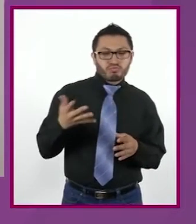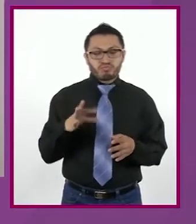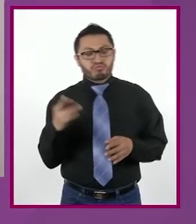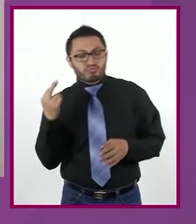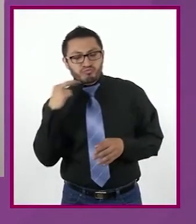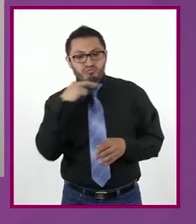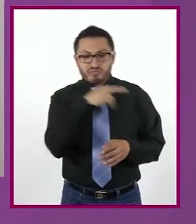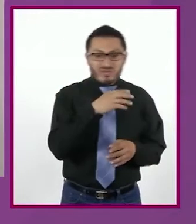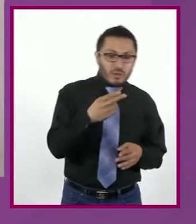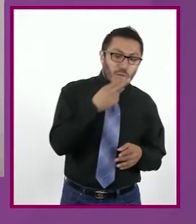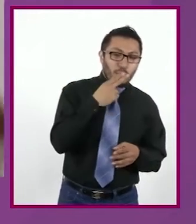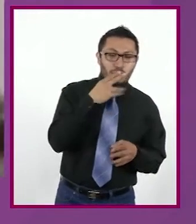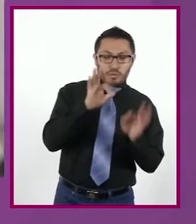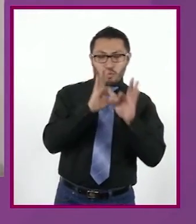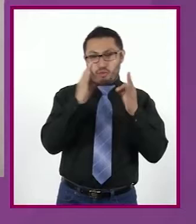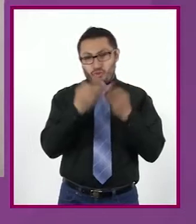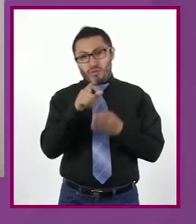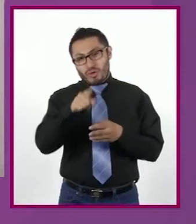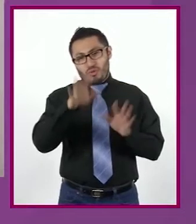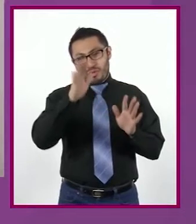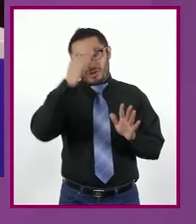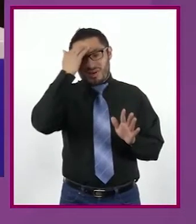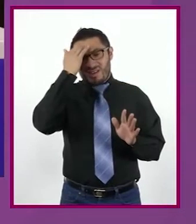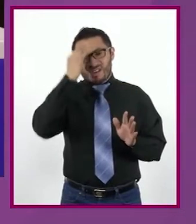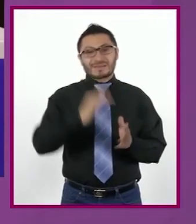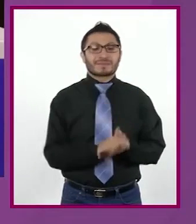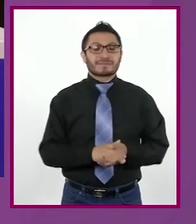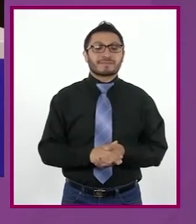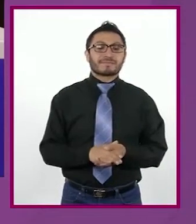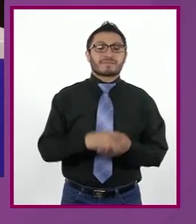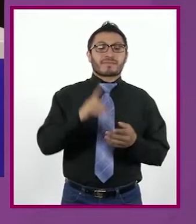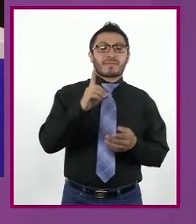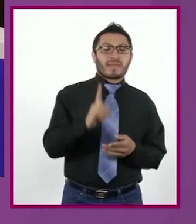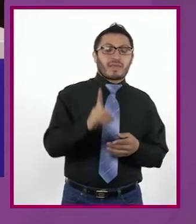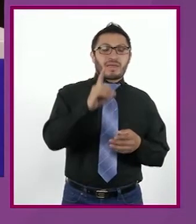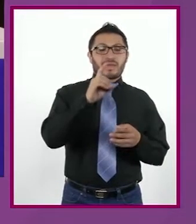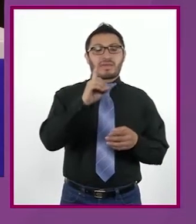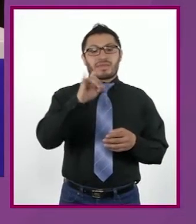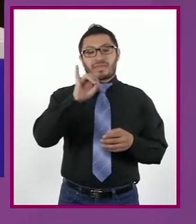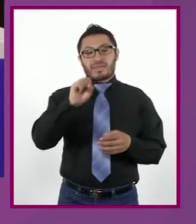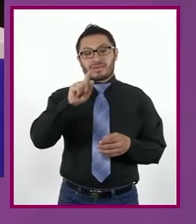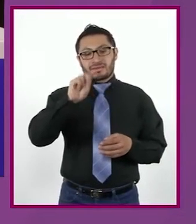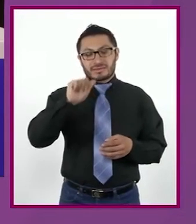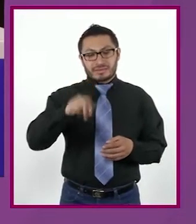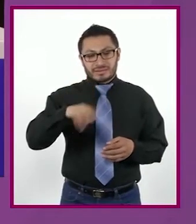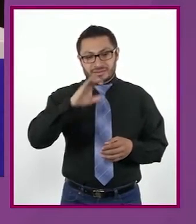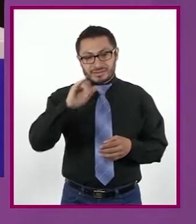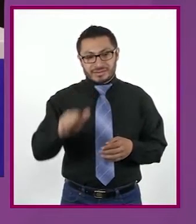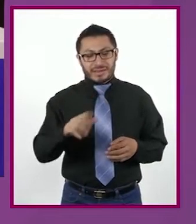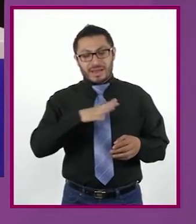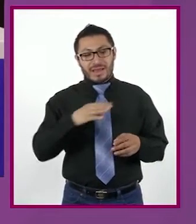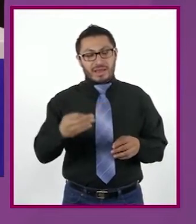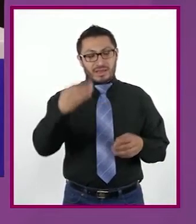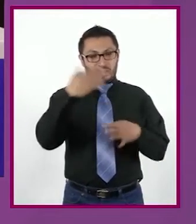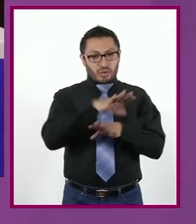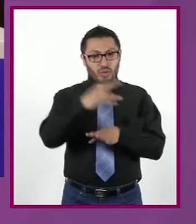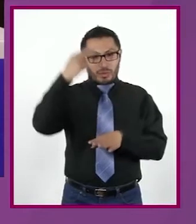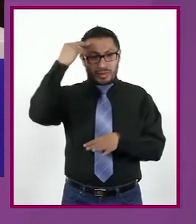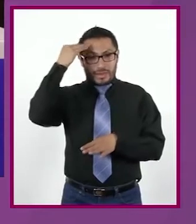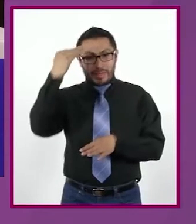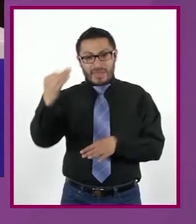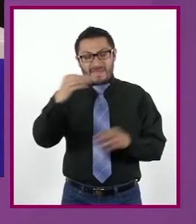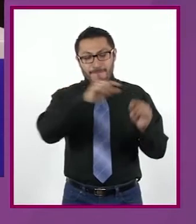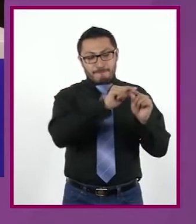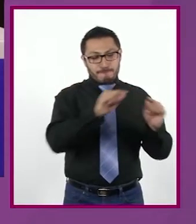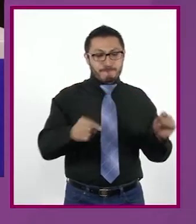rapidez utilizando la fórmula que ya conocemos. La distancia recorrida por el balín entre el tiempo que tardó en recorrerla, es